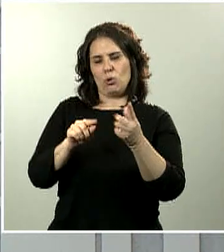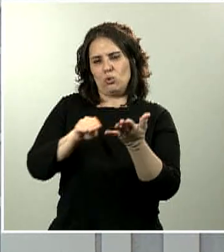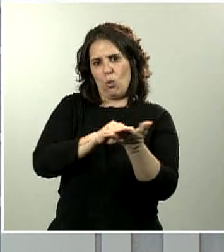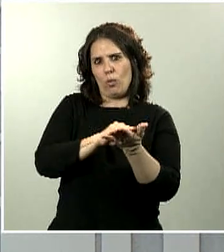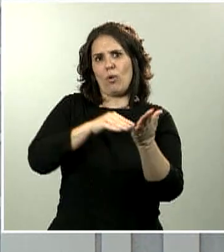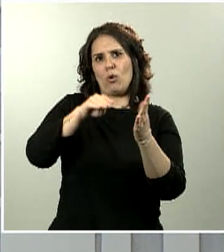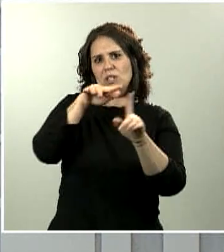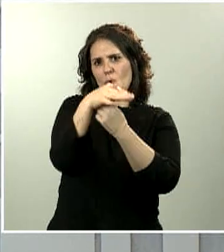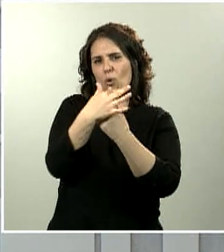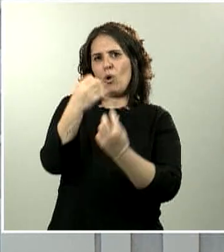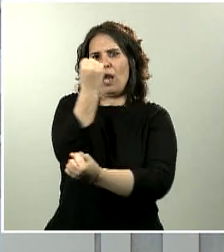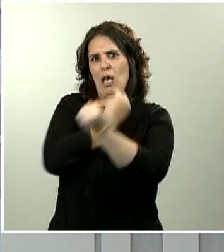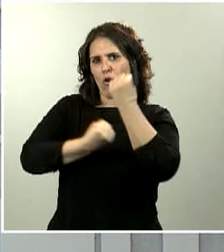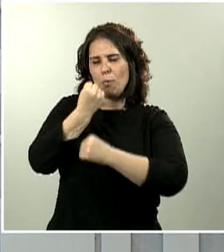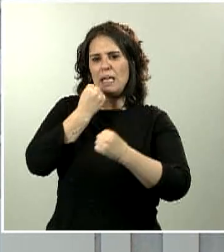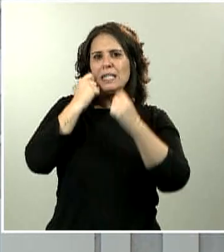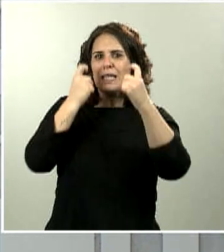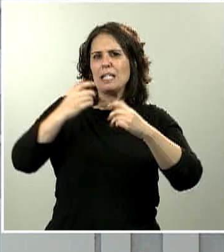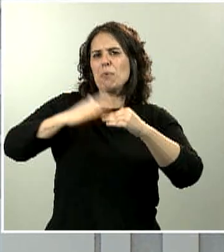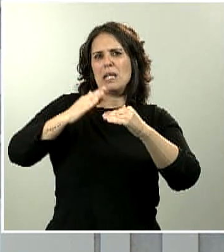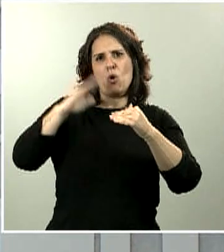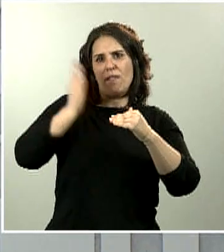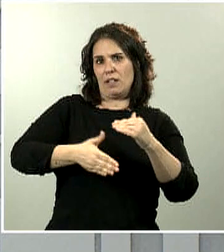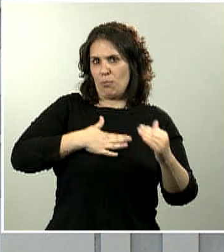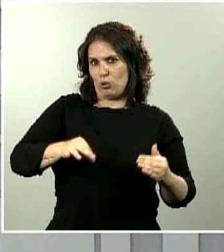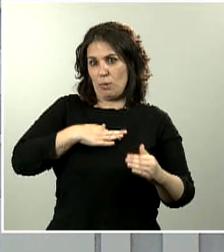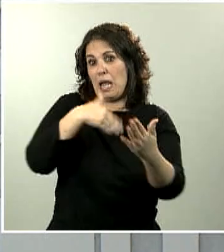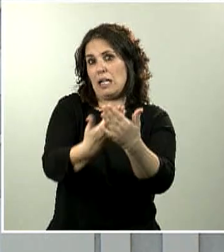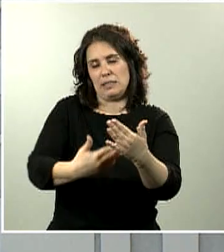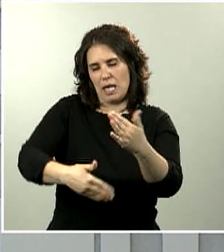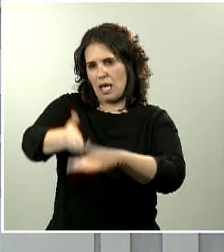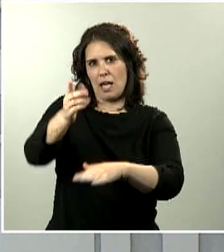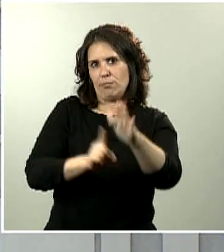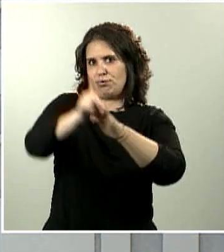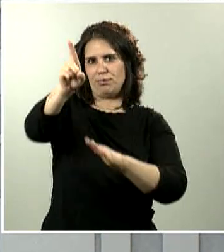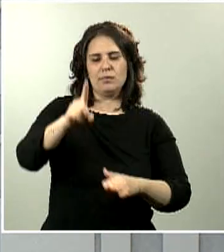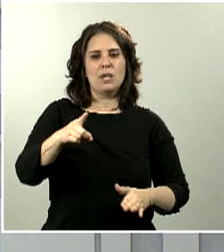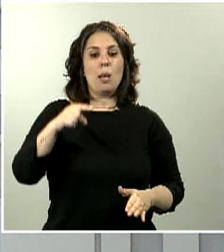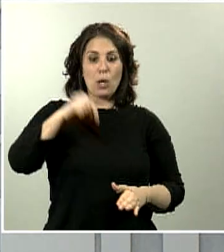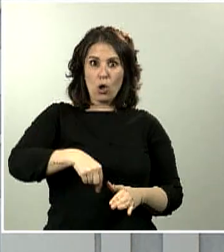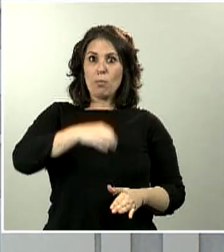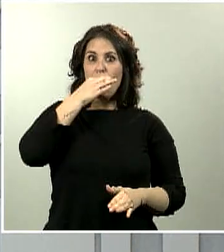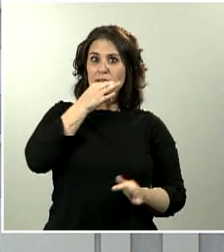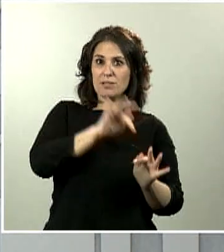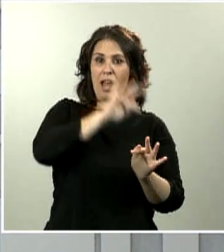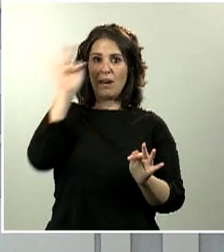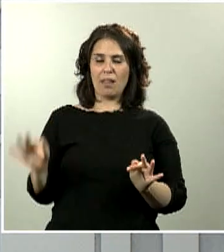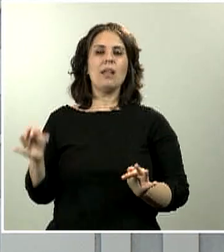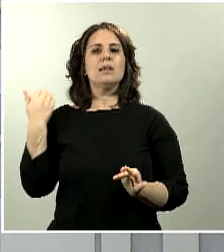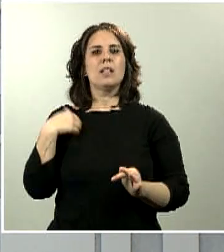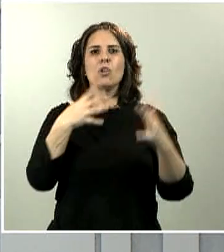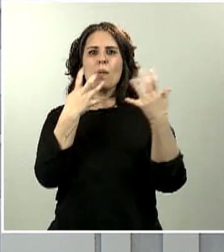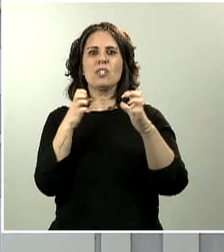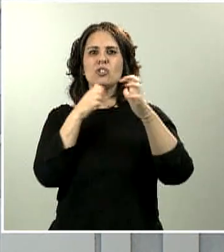de la reconstrucción. A lo largo de esta mañana, de esta tarde, más de 919.000